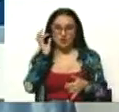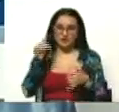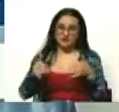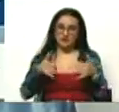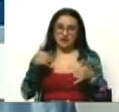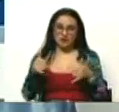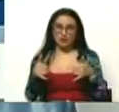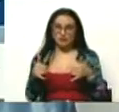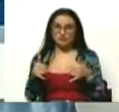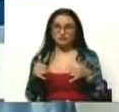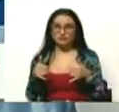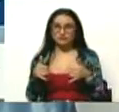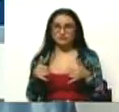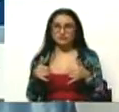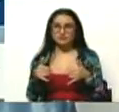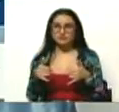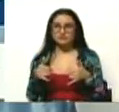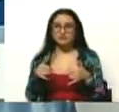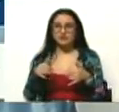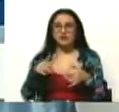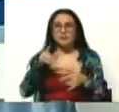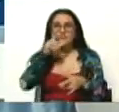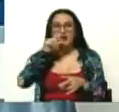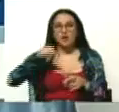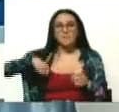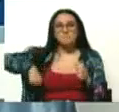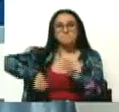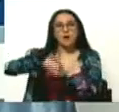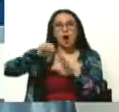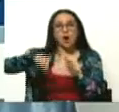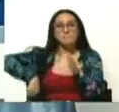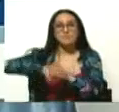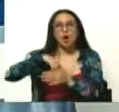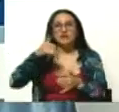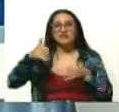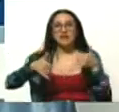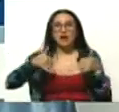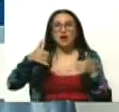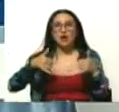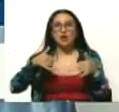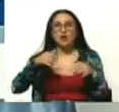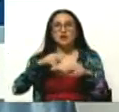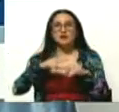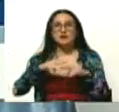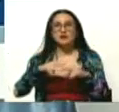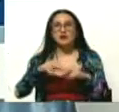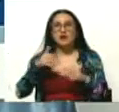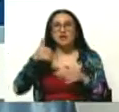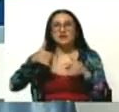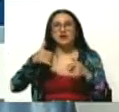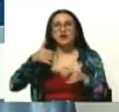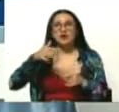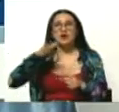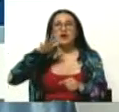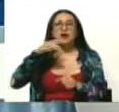y van pateando al perro, al gatico, al conejito, y luego con el tacón le